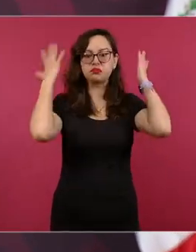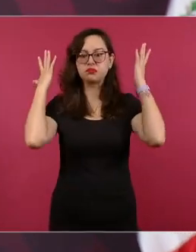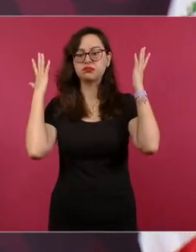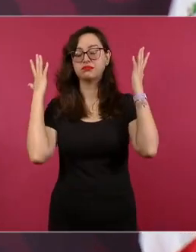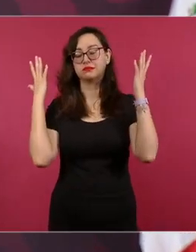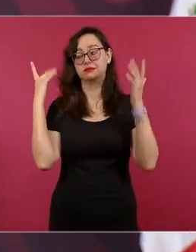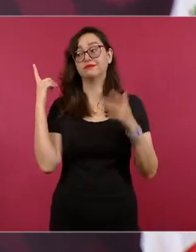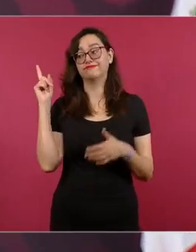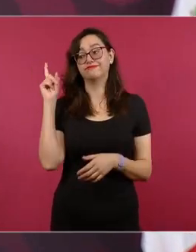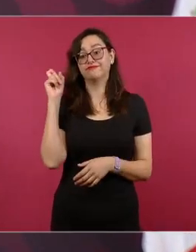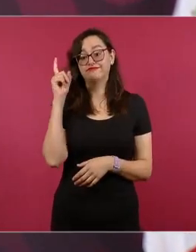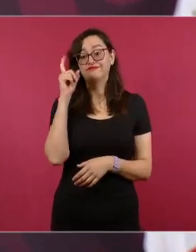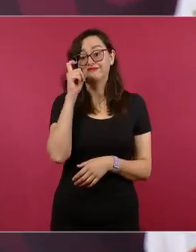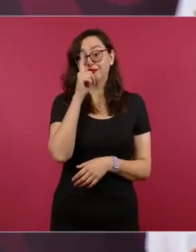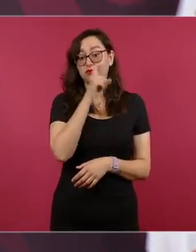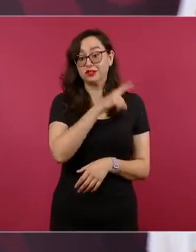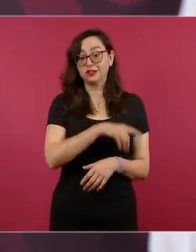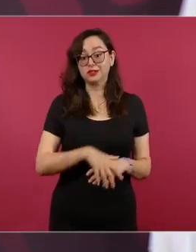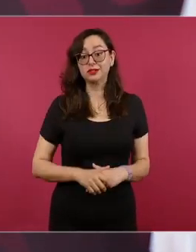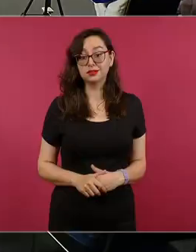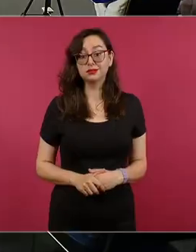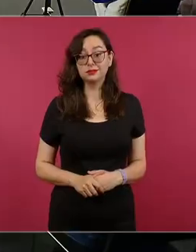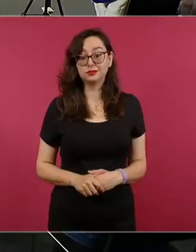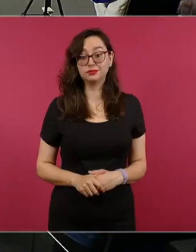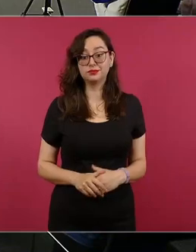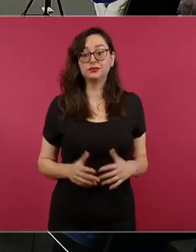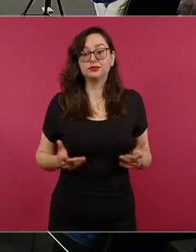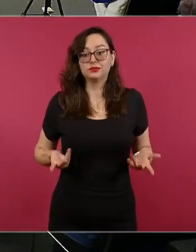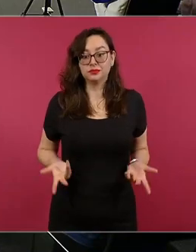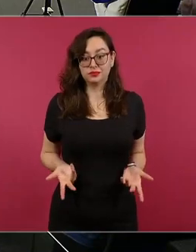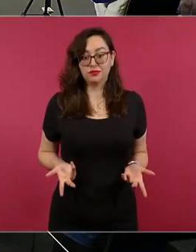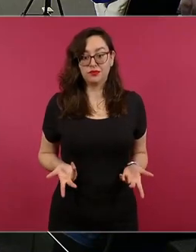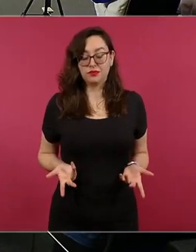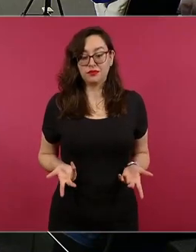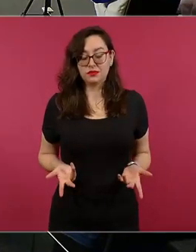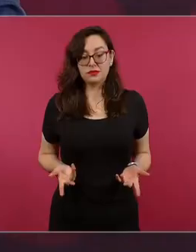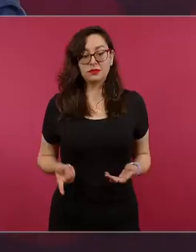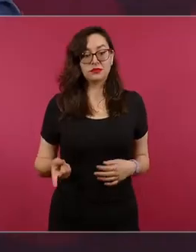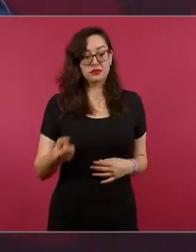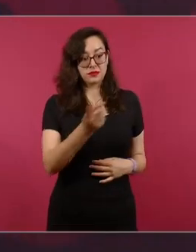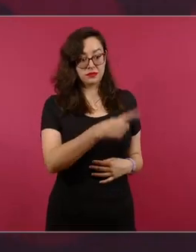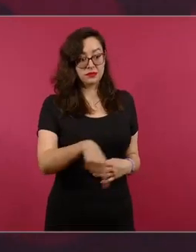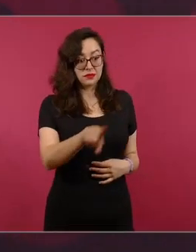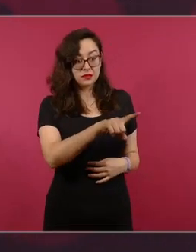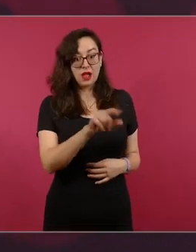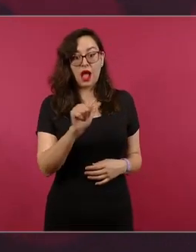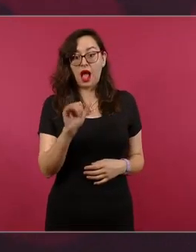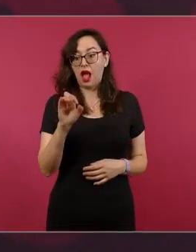imagínense, aún cobrando esas comisiones, ¿cuánto ganan?